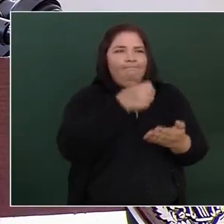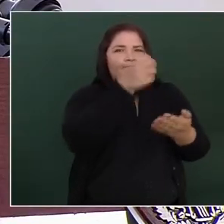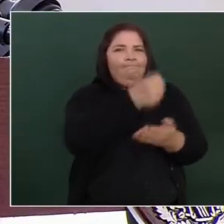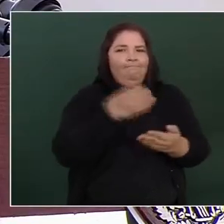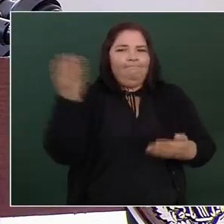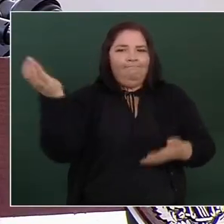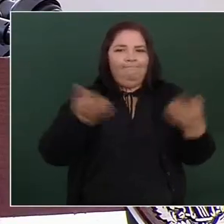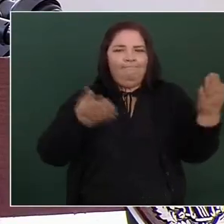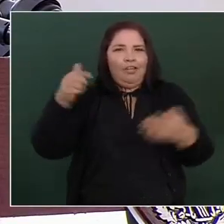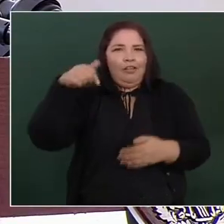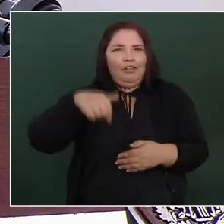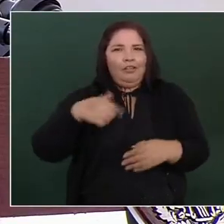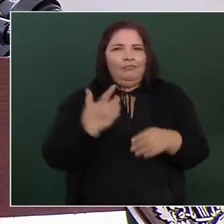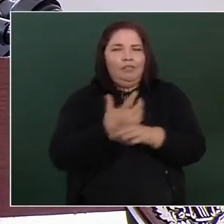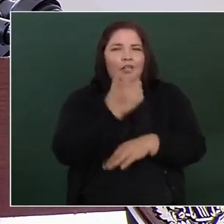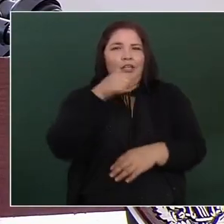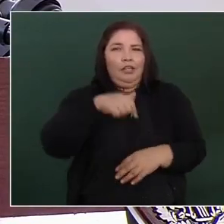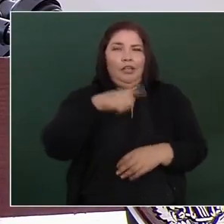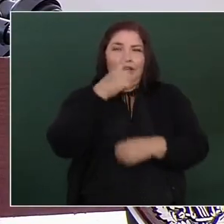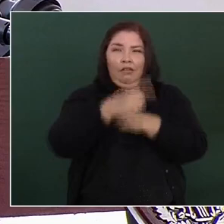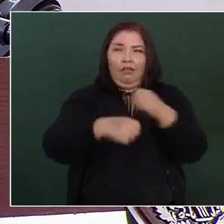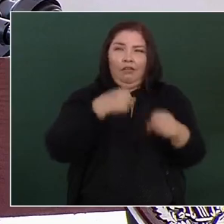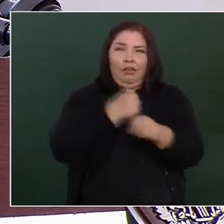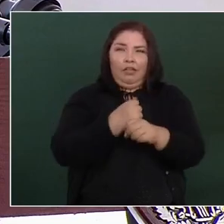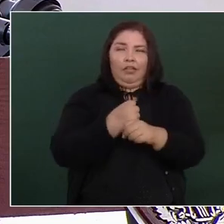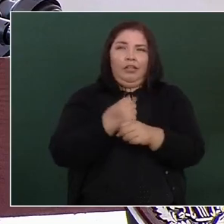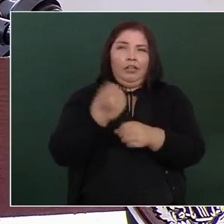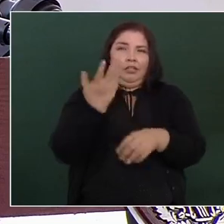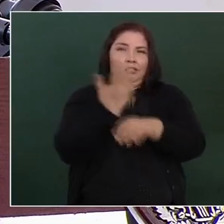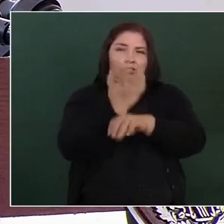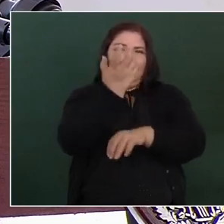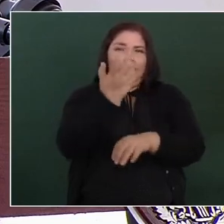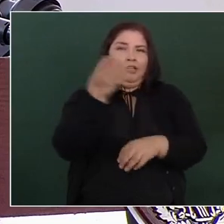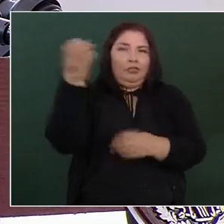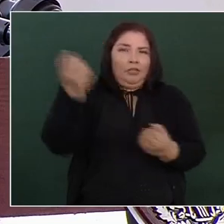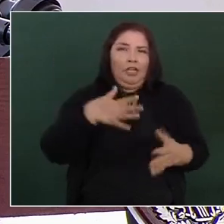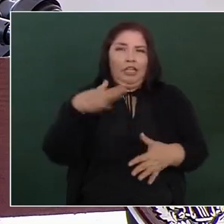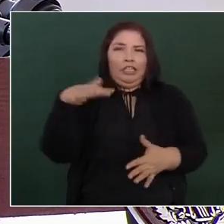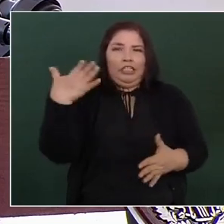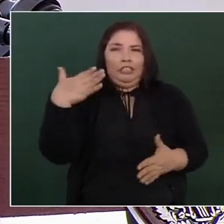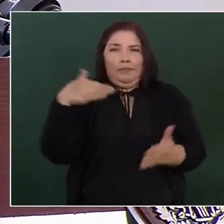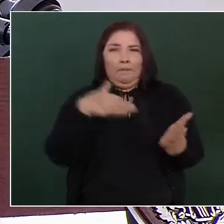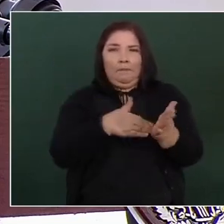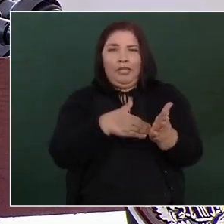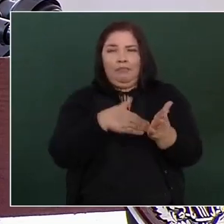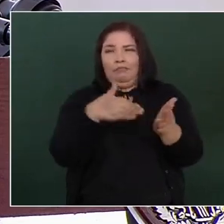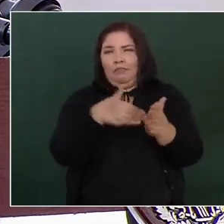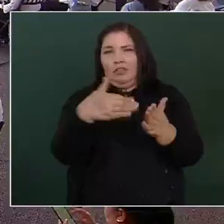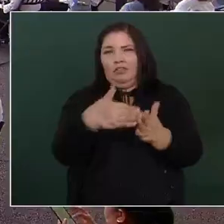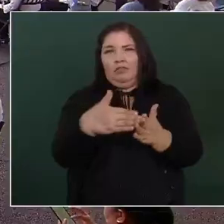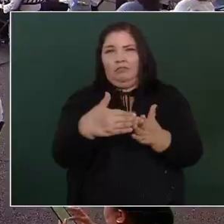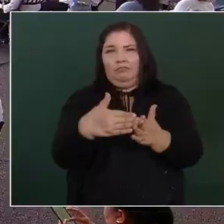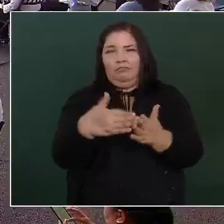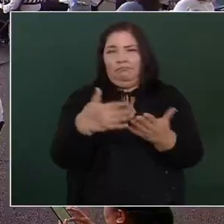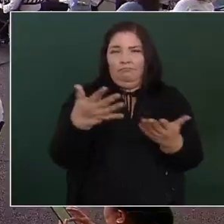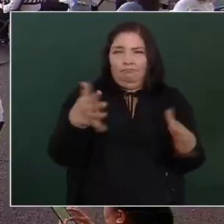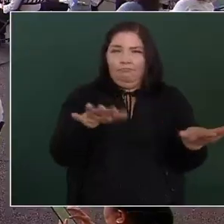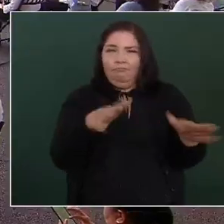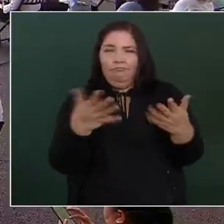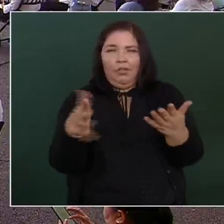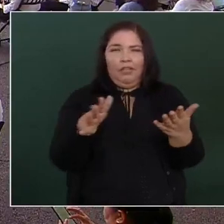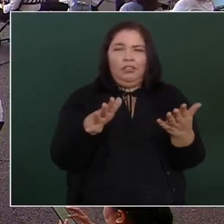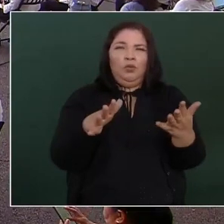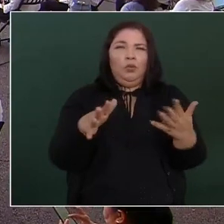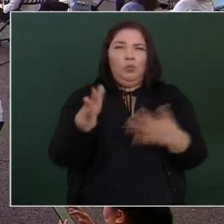de Estados Unidos. Ya este año, simplemente, solo de Estados Unidos, estamos hablando de 15 mil millones aproximadamente. Digo, y del